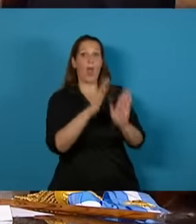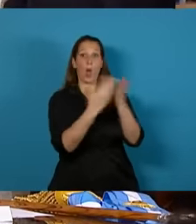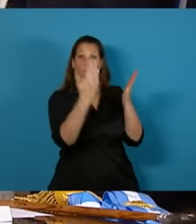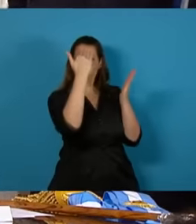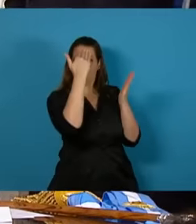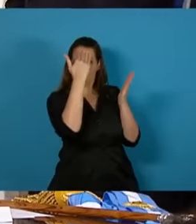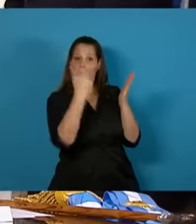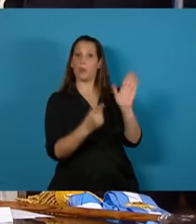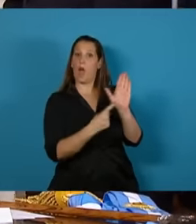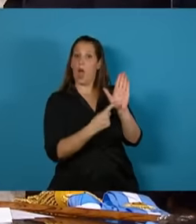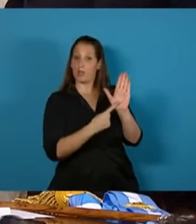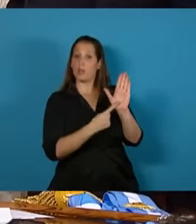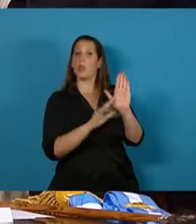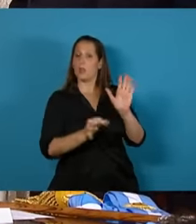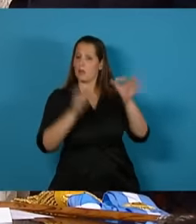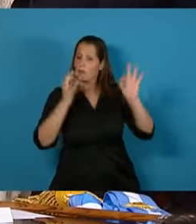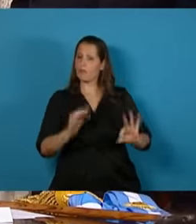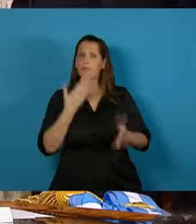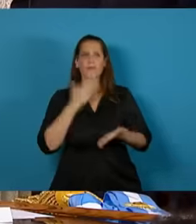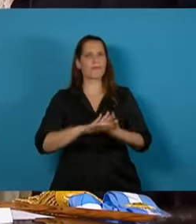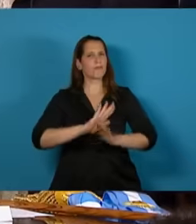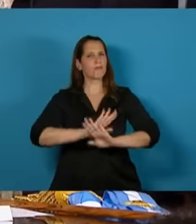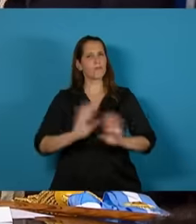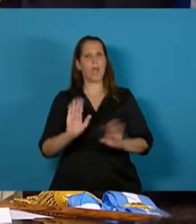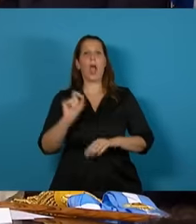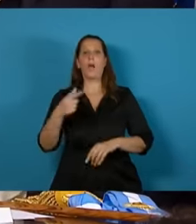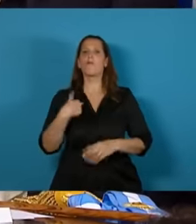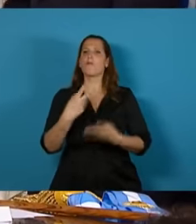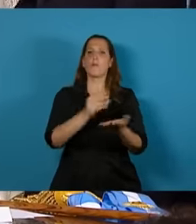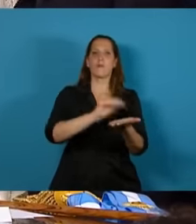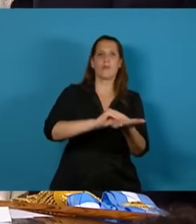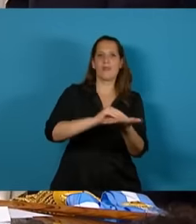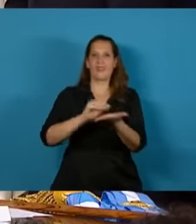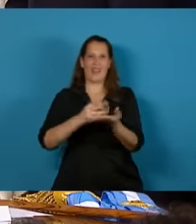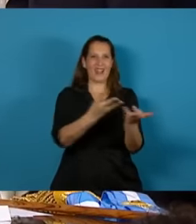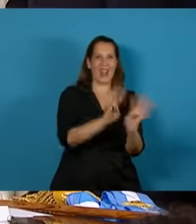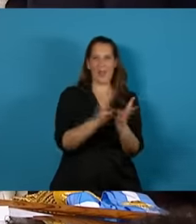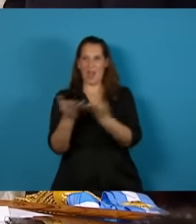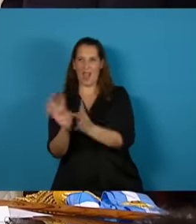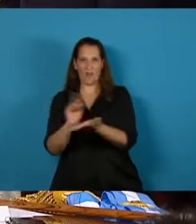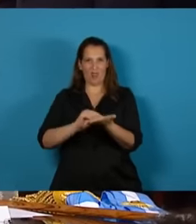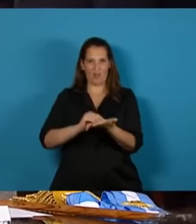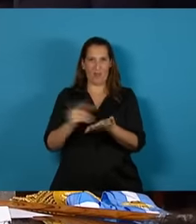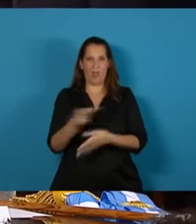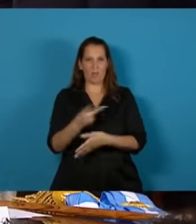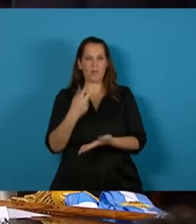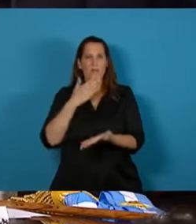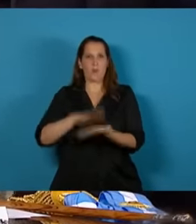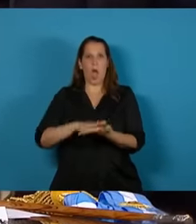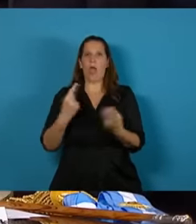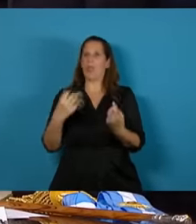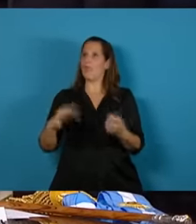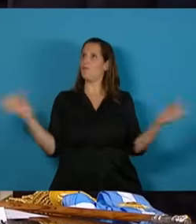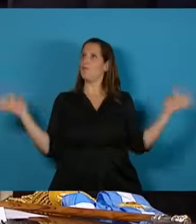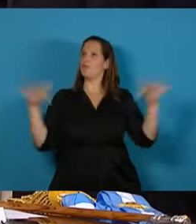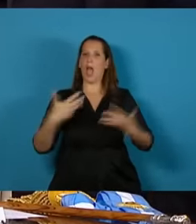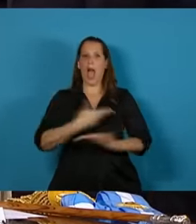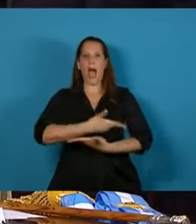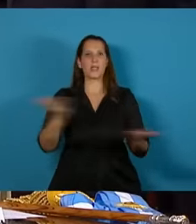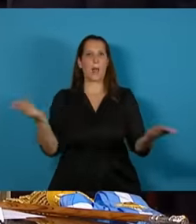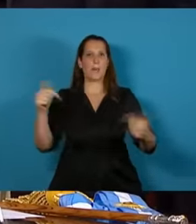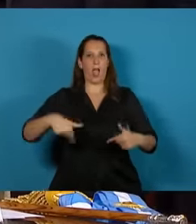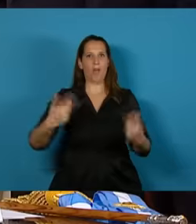de la Nación Argentina ante las honorables cámaras de diputados y senadores de la Nación reunidas en asamblea en este